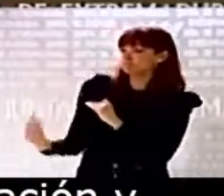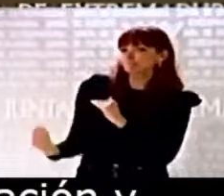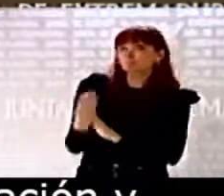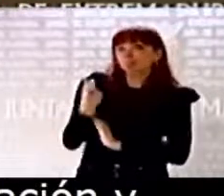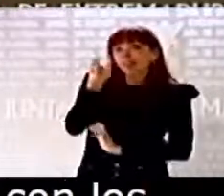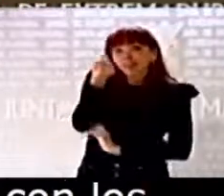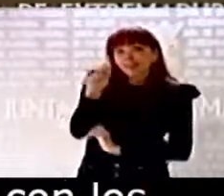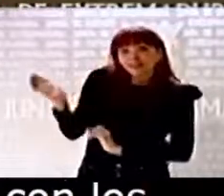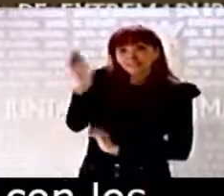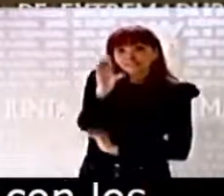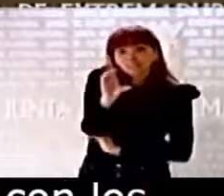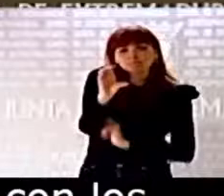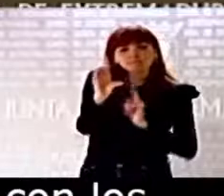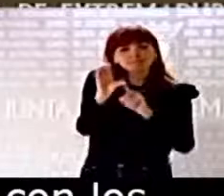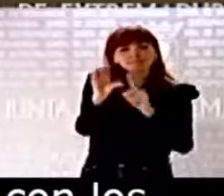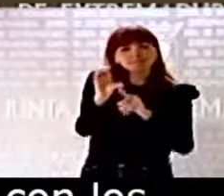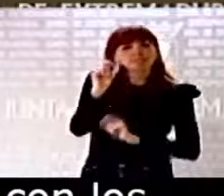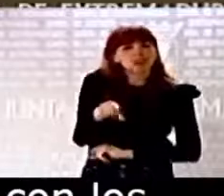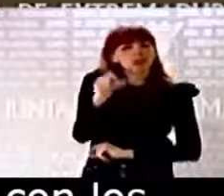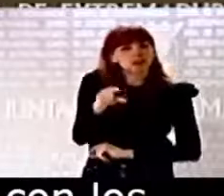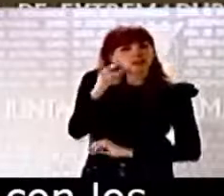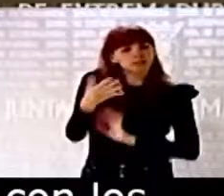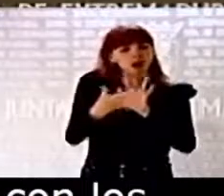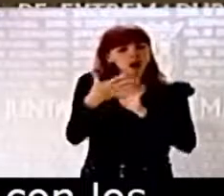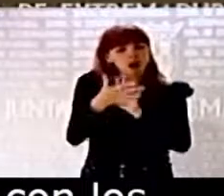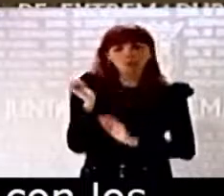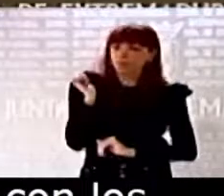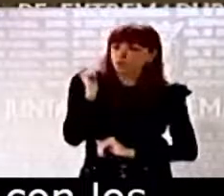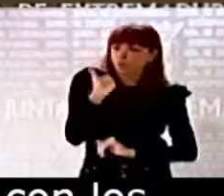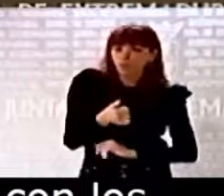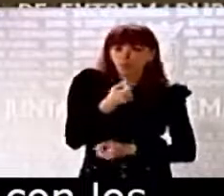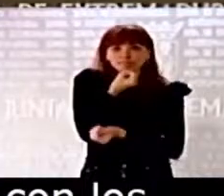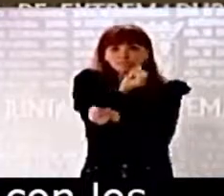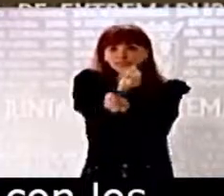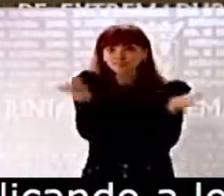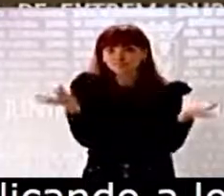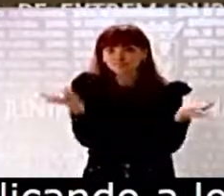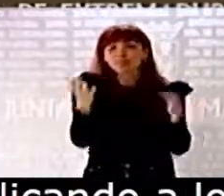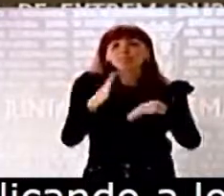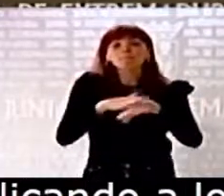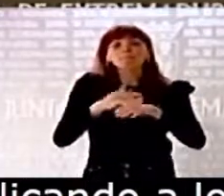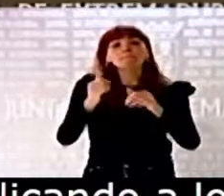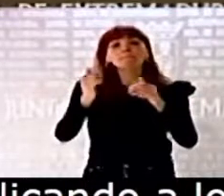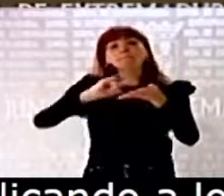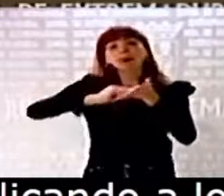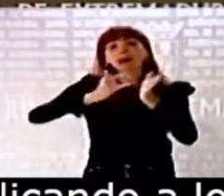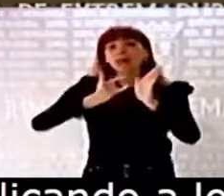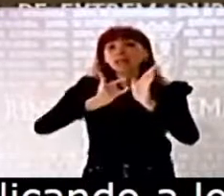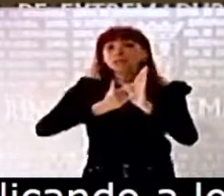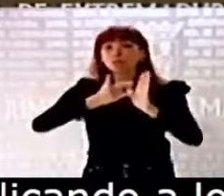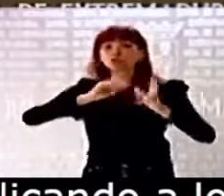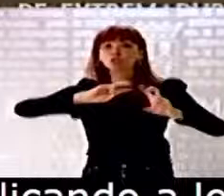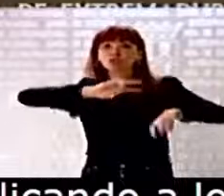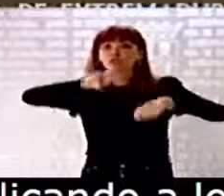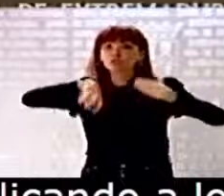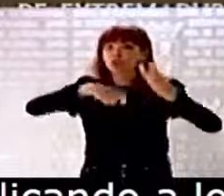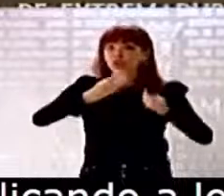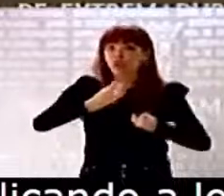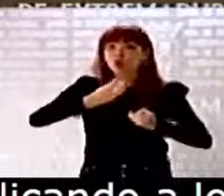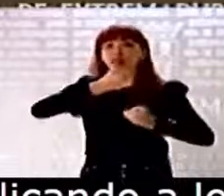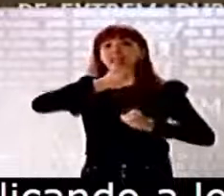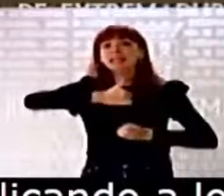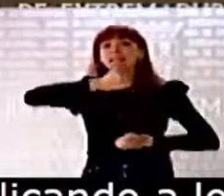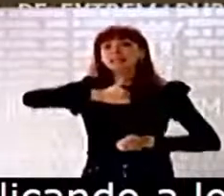los que tanto venimos hablando y explicándole a los ciudadanos. El mecanismo de recuperación, transformación y resiliencia empieza a tomar forma